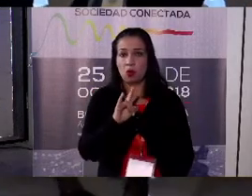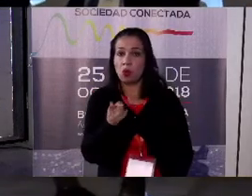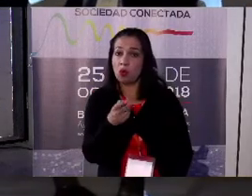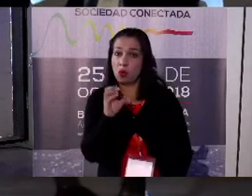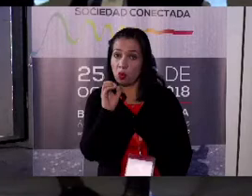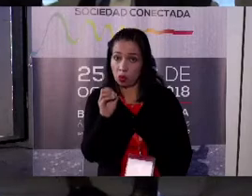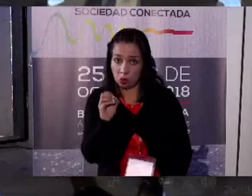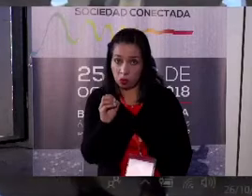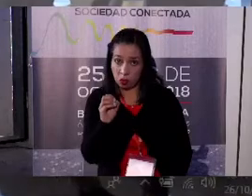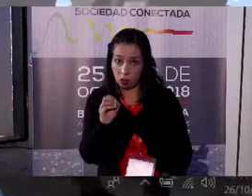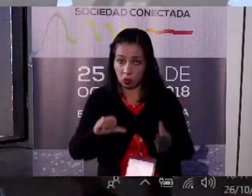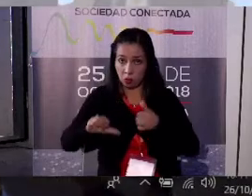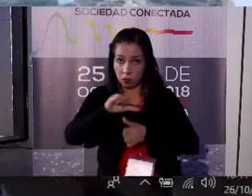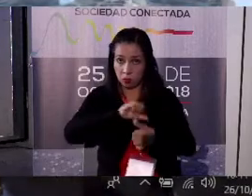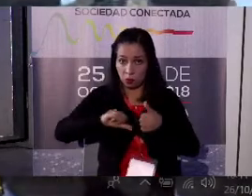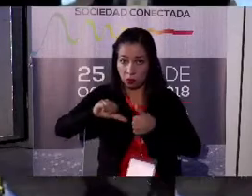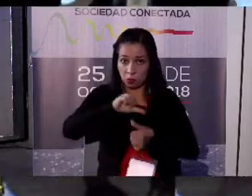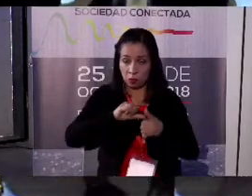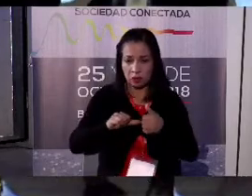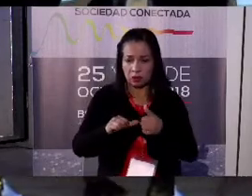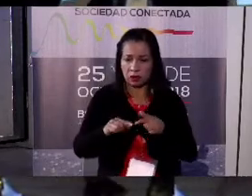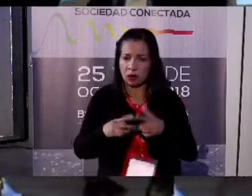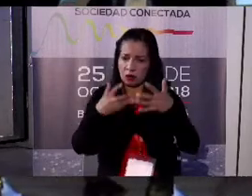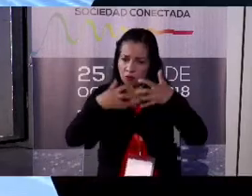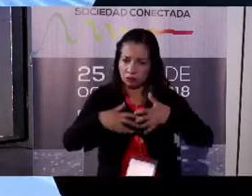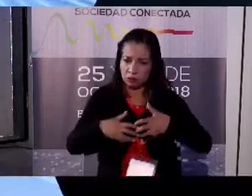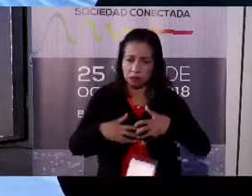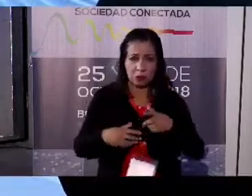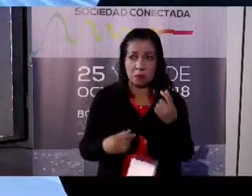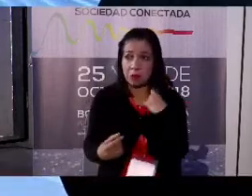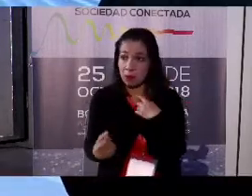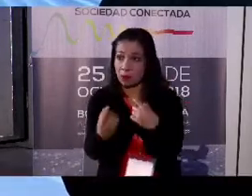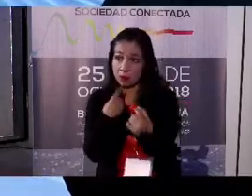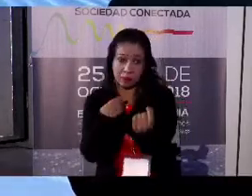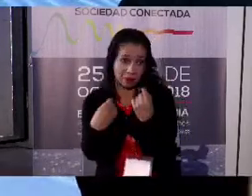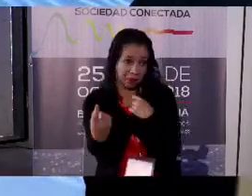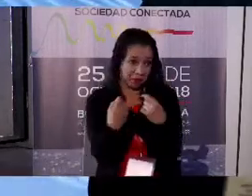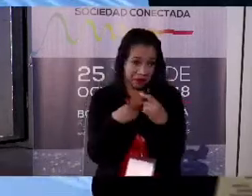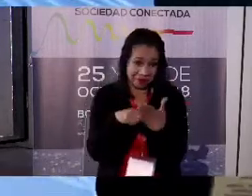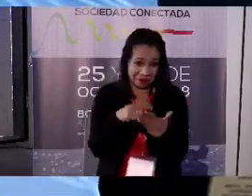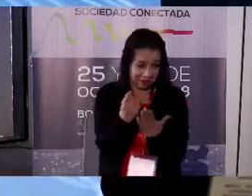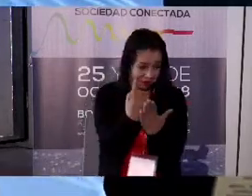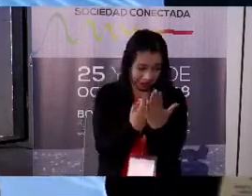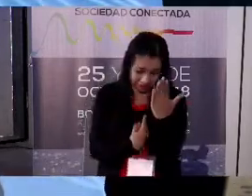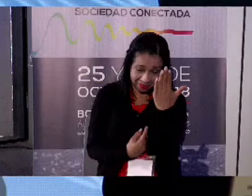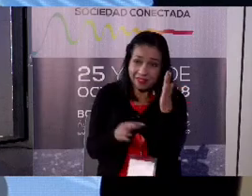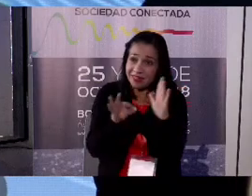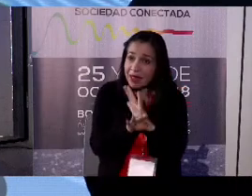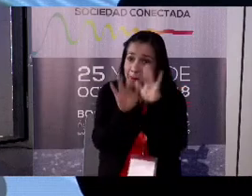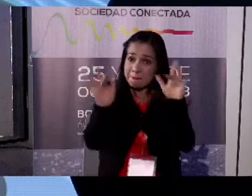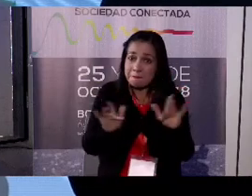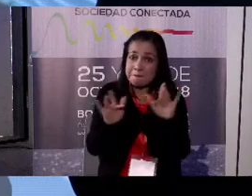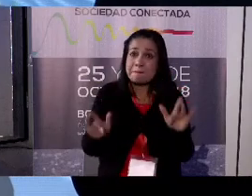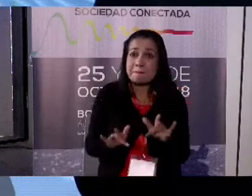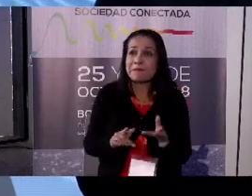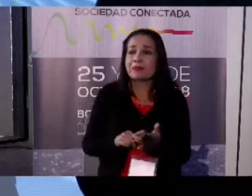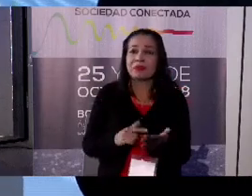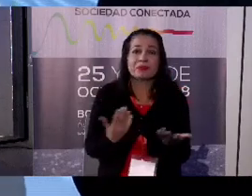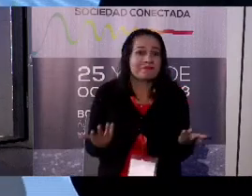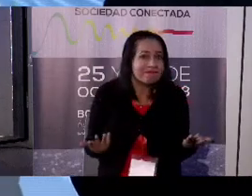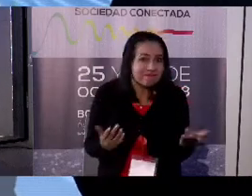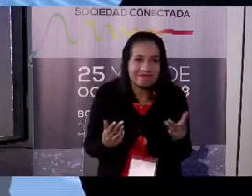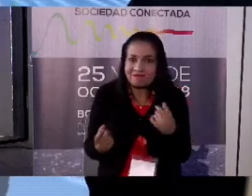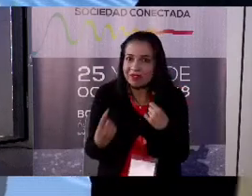a no sé si es que esto no me está funcionando pero no tengo ni una sola pregunta del panel Los invito a hacer este